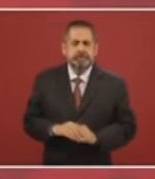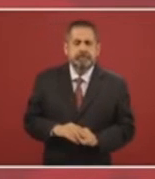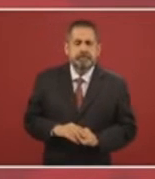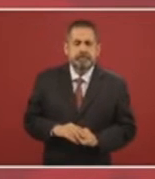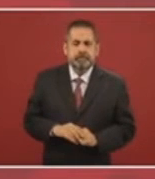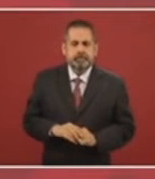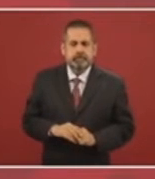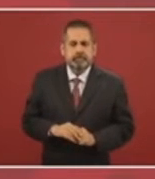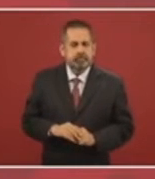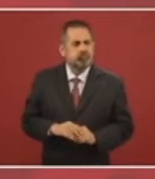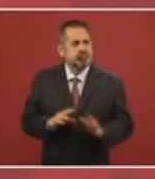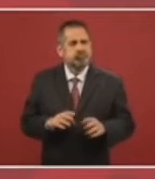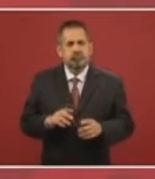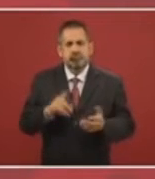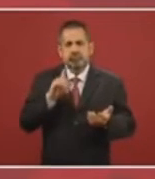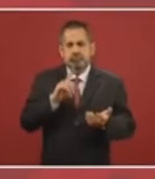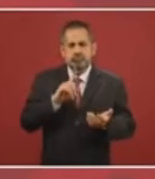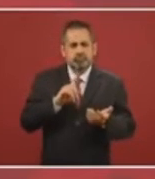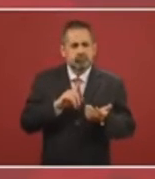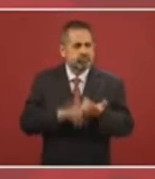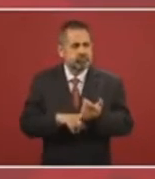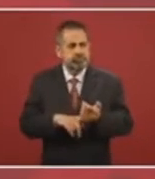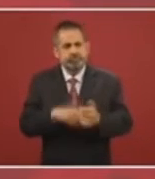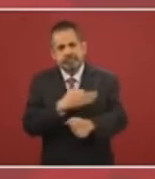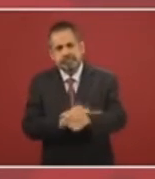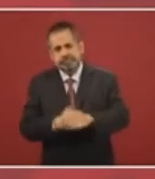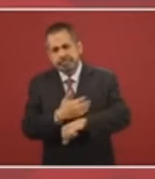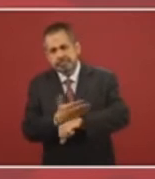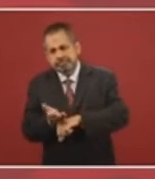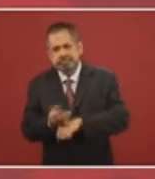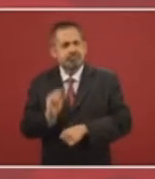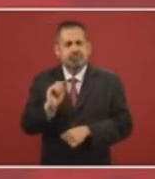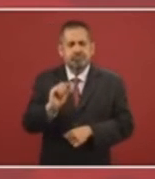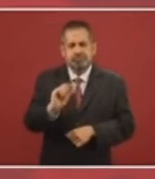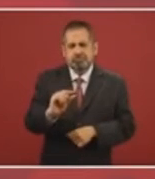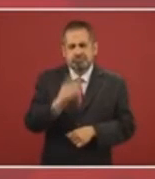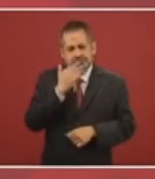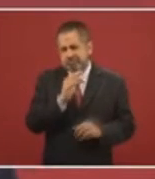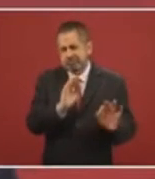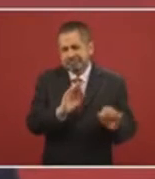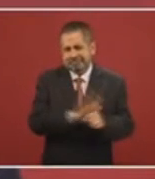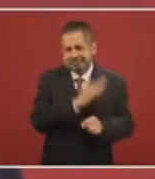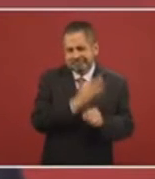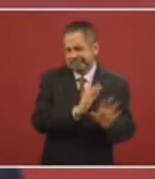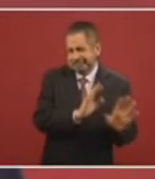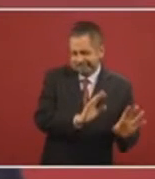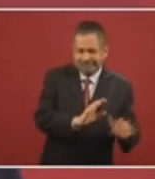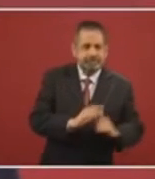con relativamente poca demora. Hasta eso. Y llegué como a las